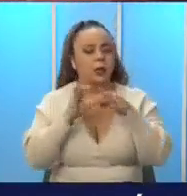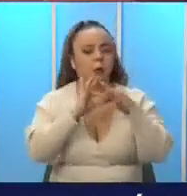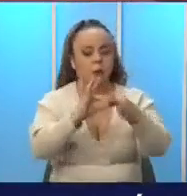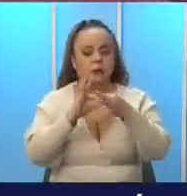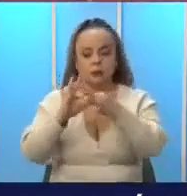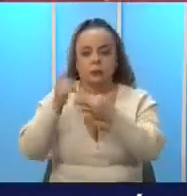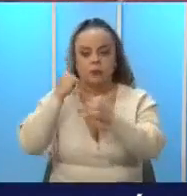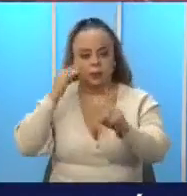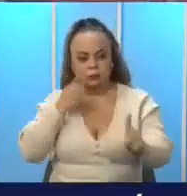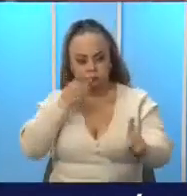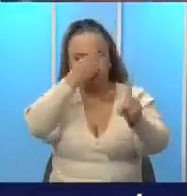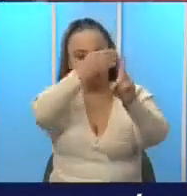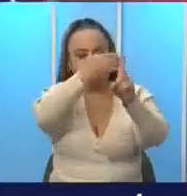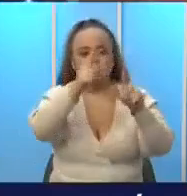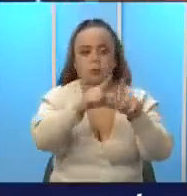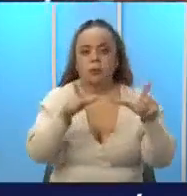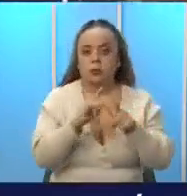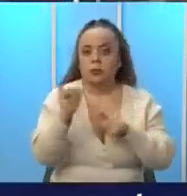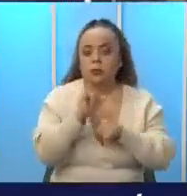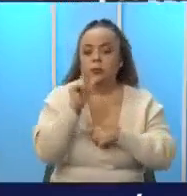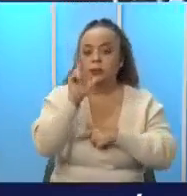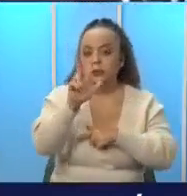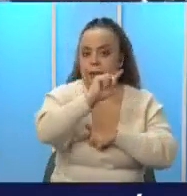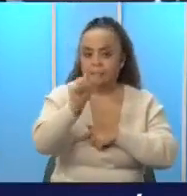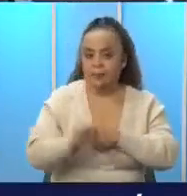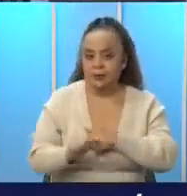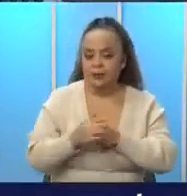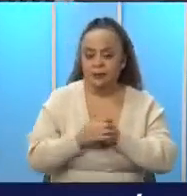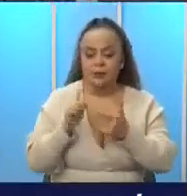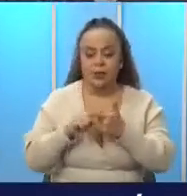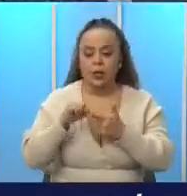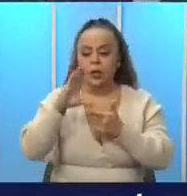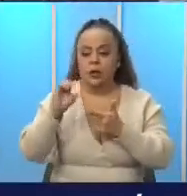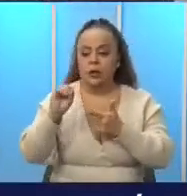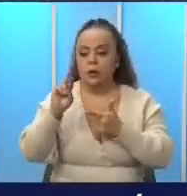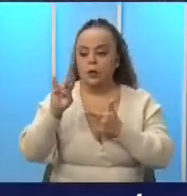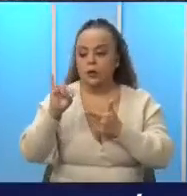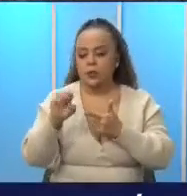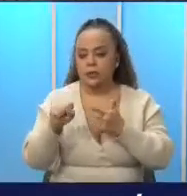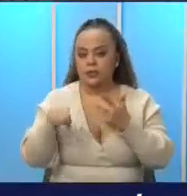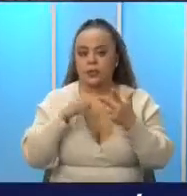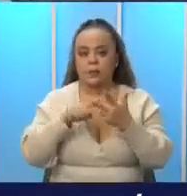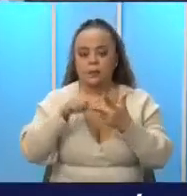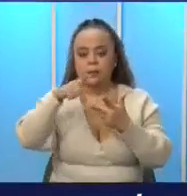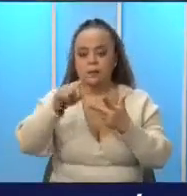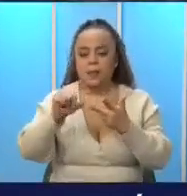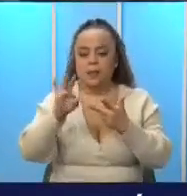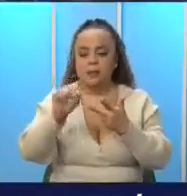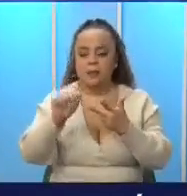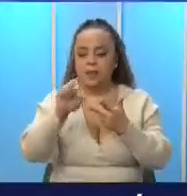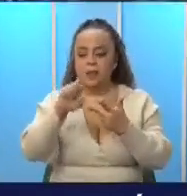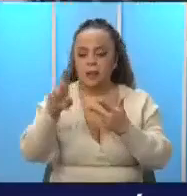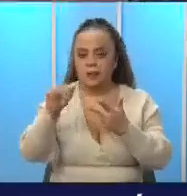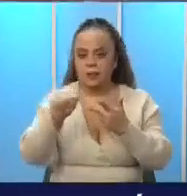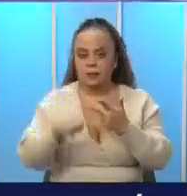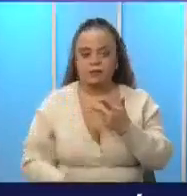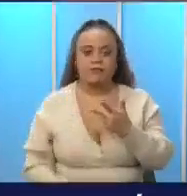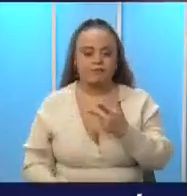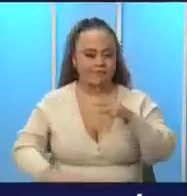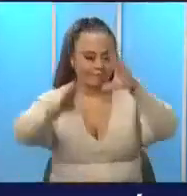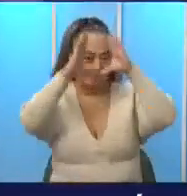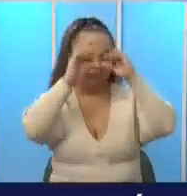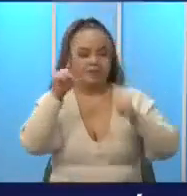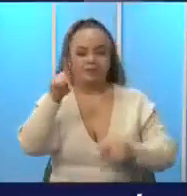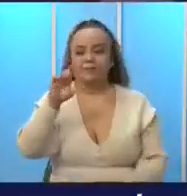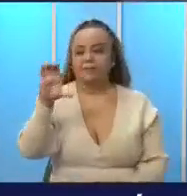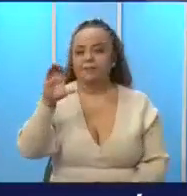para dirigirse a sectores como Tres Ríos coris de Cartago y patarrá de desamparados informó